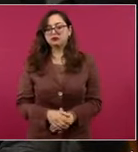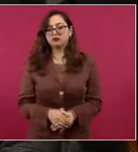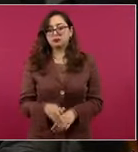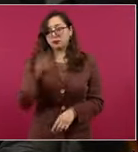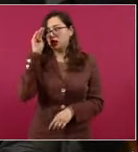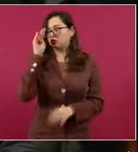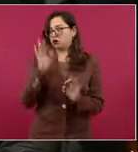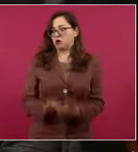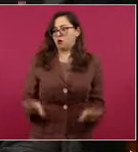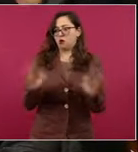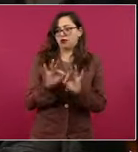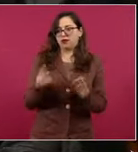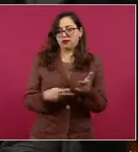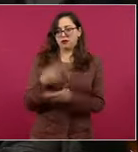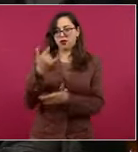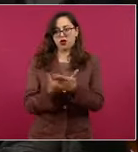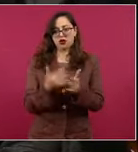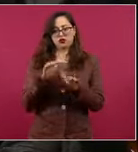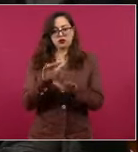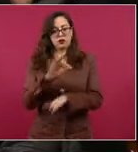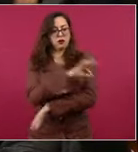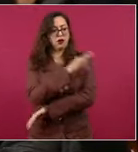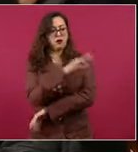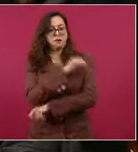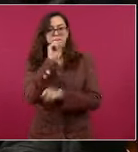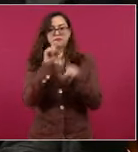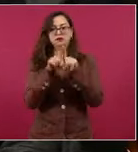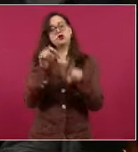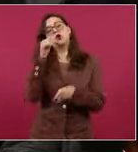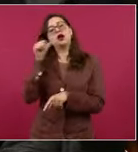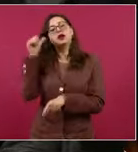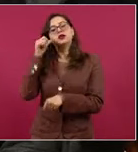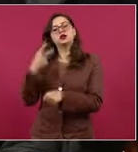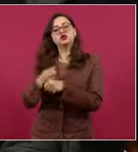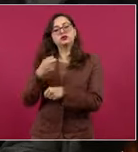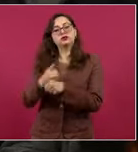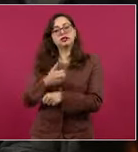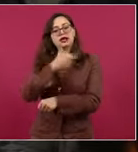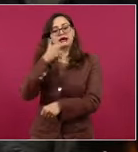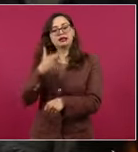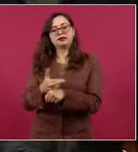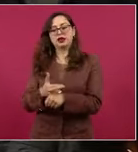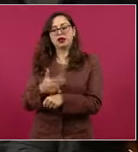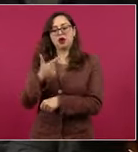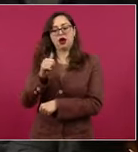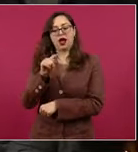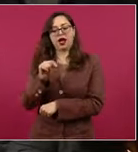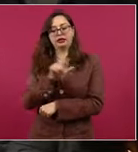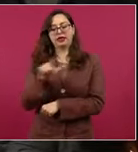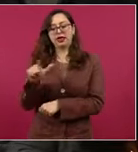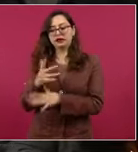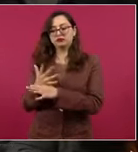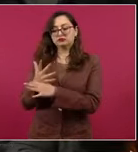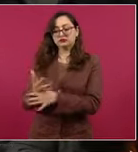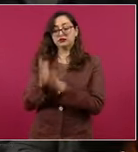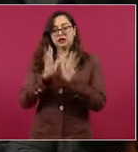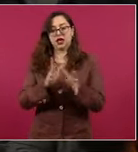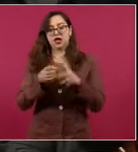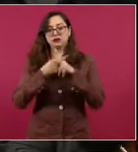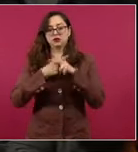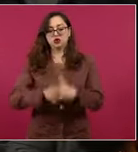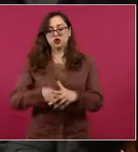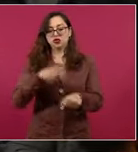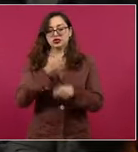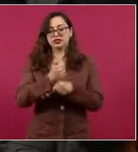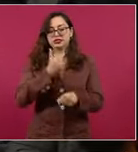sino por lo expuesto ayer por el subsecretario Hugo López-Gatell, de que en México se pasa por una sexta ola de contagios, ¿no? Si bien